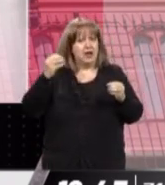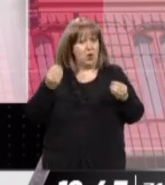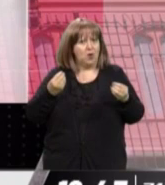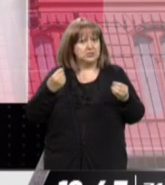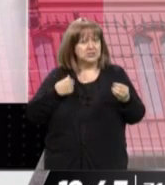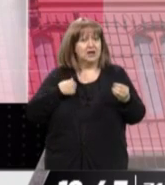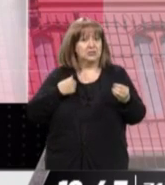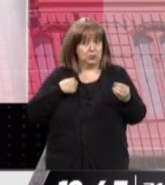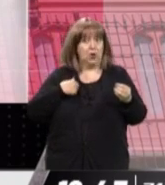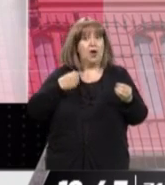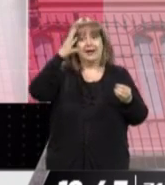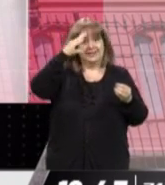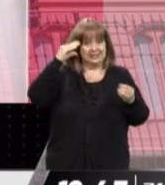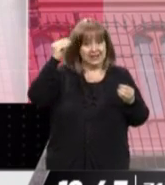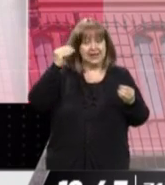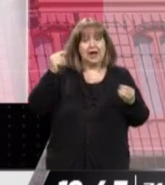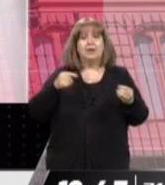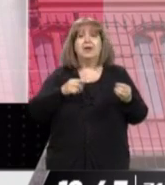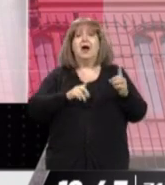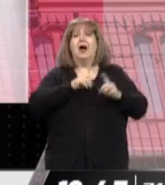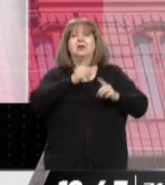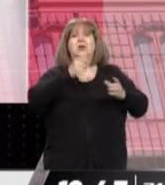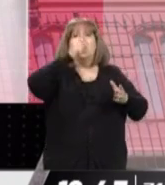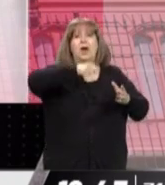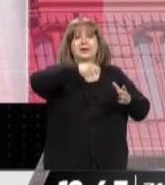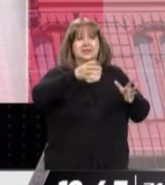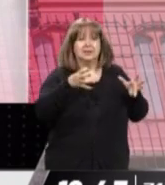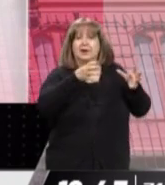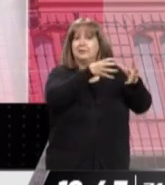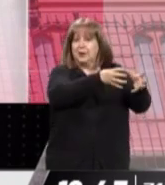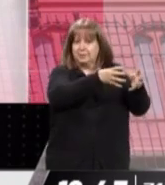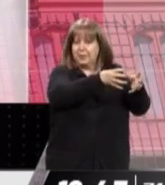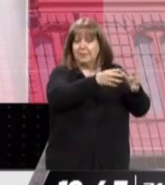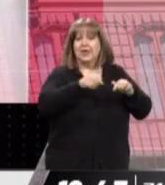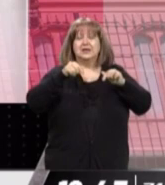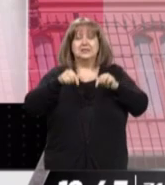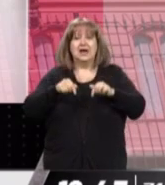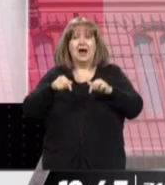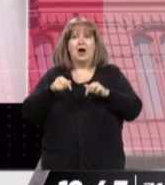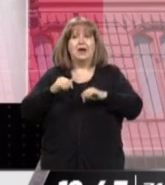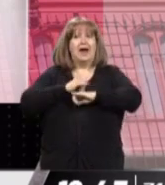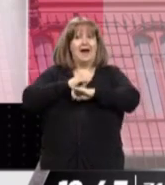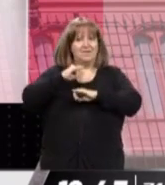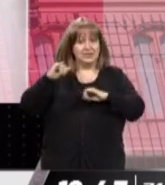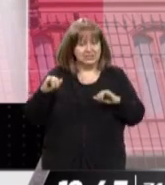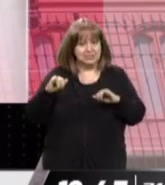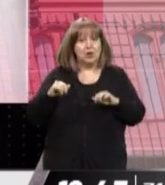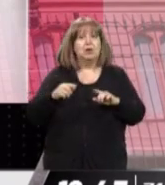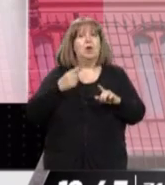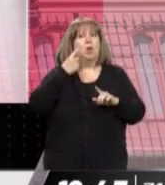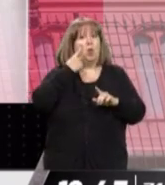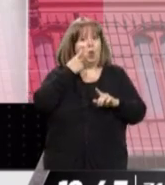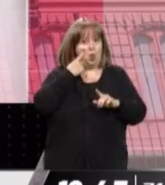que denuncian de parte de algunos jueces y la justicia. Es hora de despabilarse y advertir que están conduciendo a